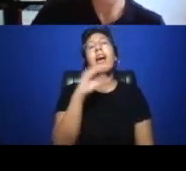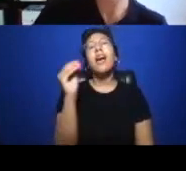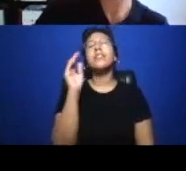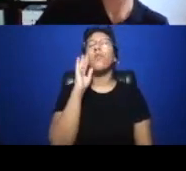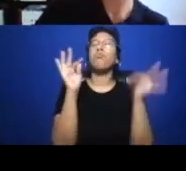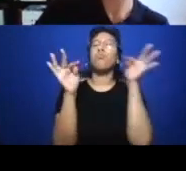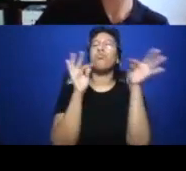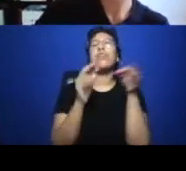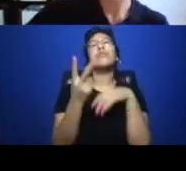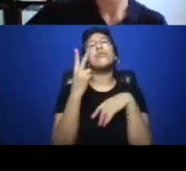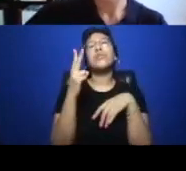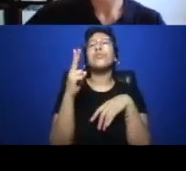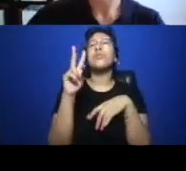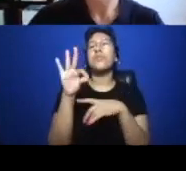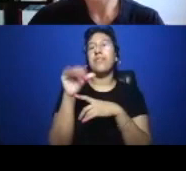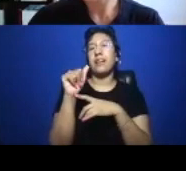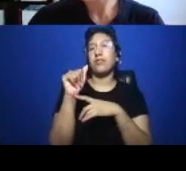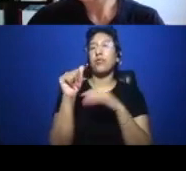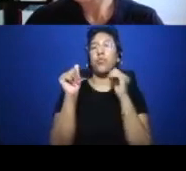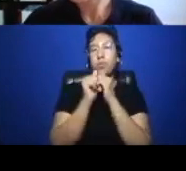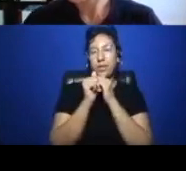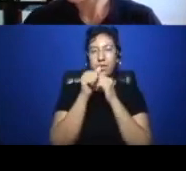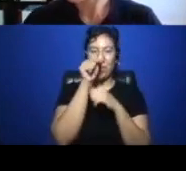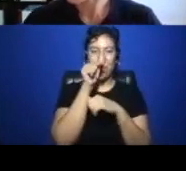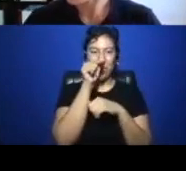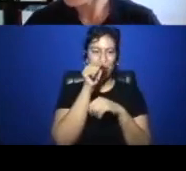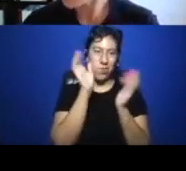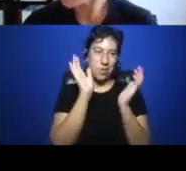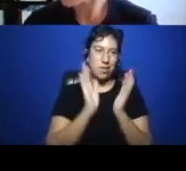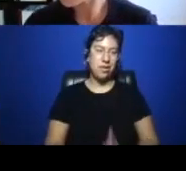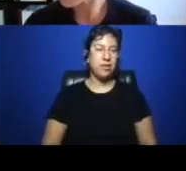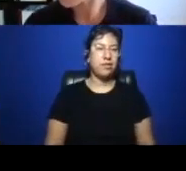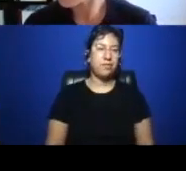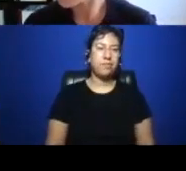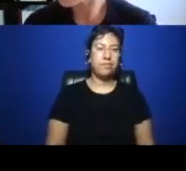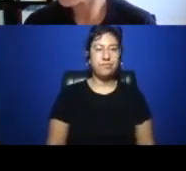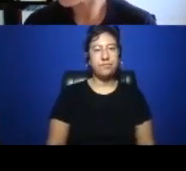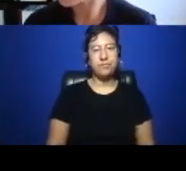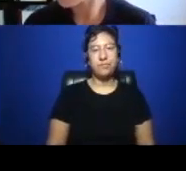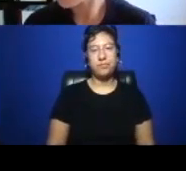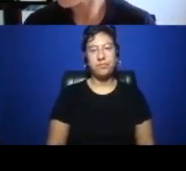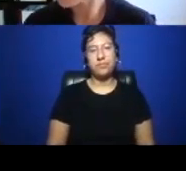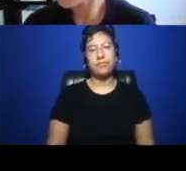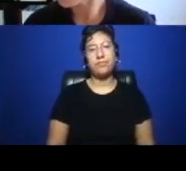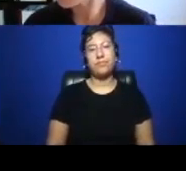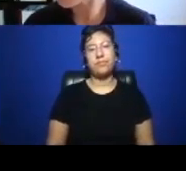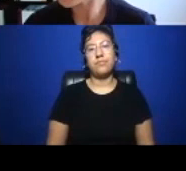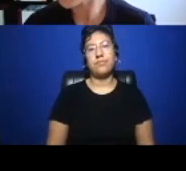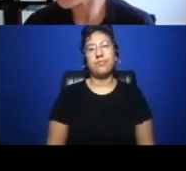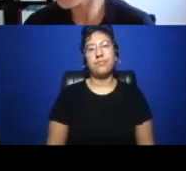Entonces voy a hablar sobre cómo hacer tener two-factor con el Google.